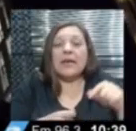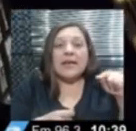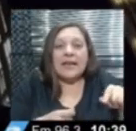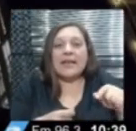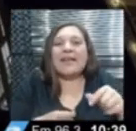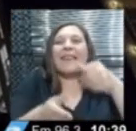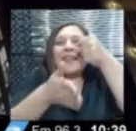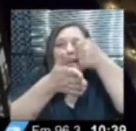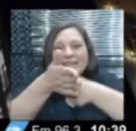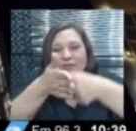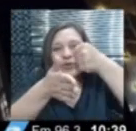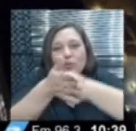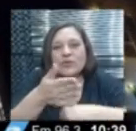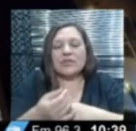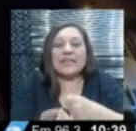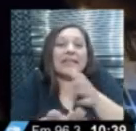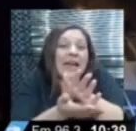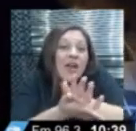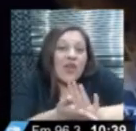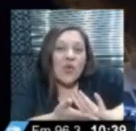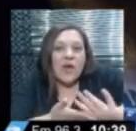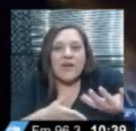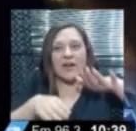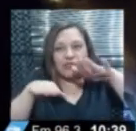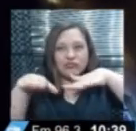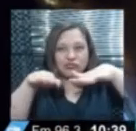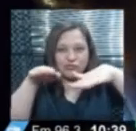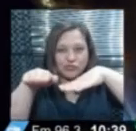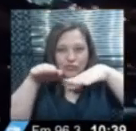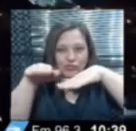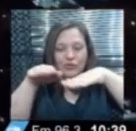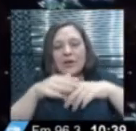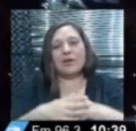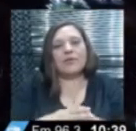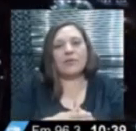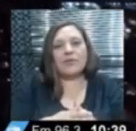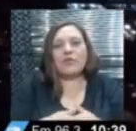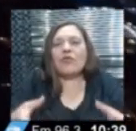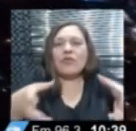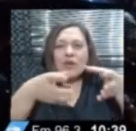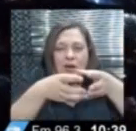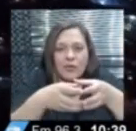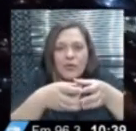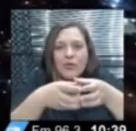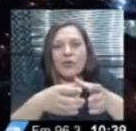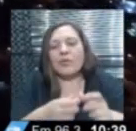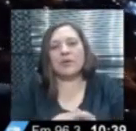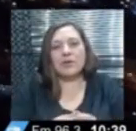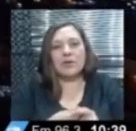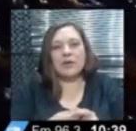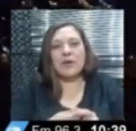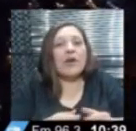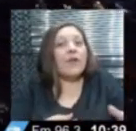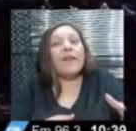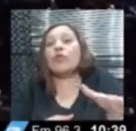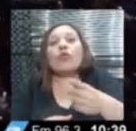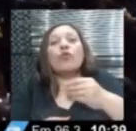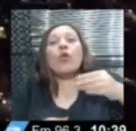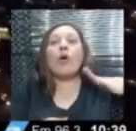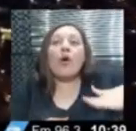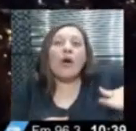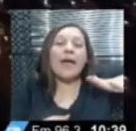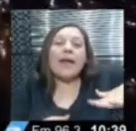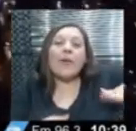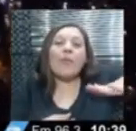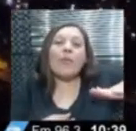Revolución pero que no es nueva pero que hoy se lleva a cabo por parte del pueblo y que y que el pueblo